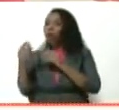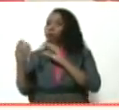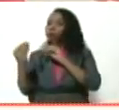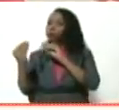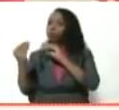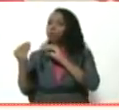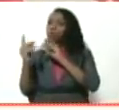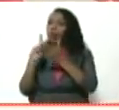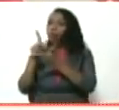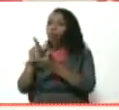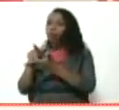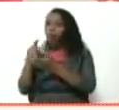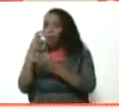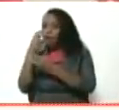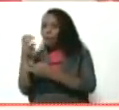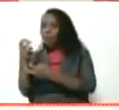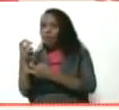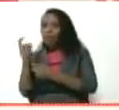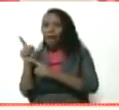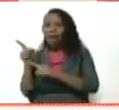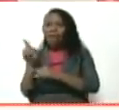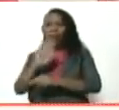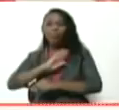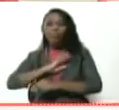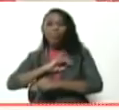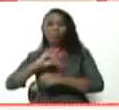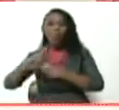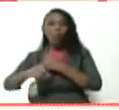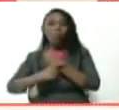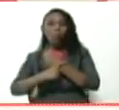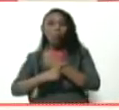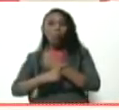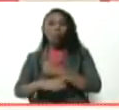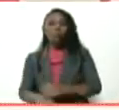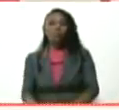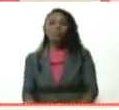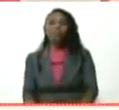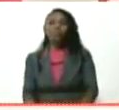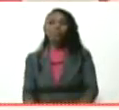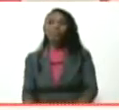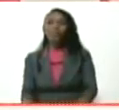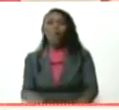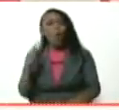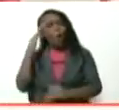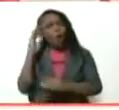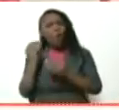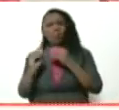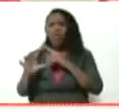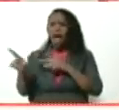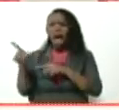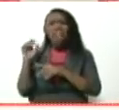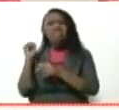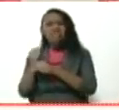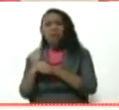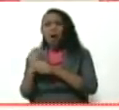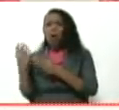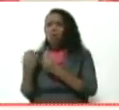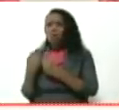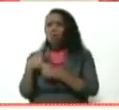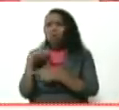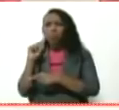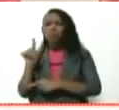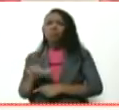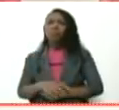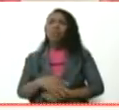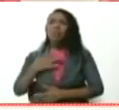de repente llegaba una visita. ¿Sabe quién la visita? El propio Juanito Alimaña. Hola, ¿cómo estás? Ah, no, trabaja con nosotros aquí, tranquilo.